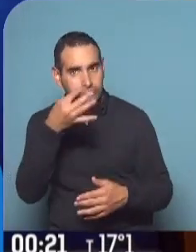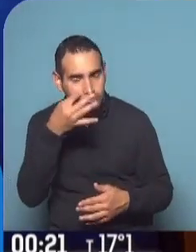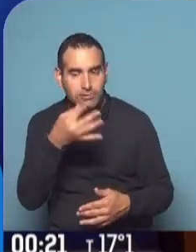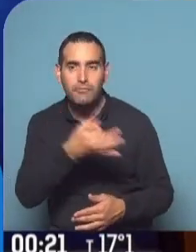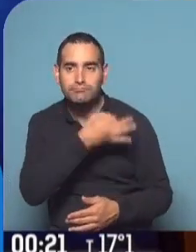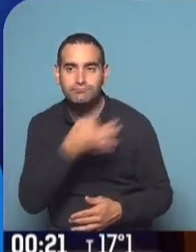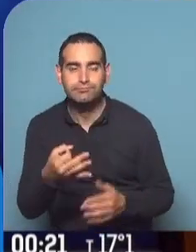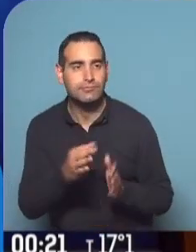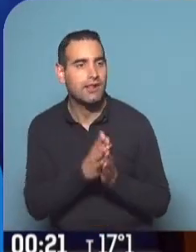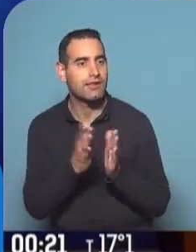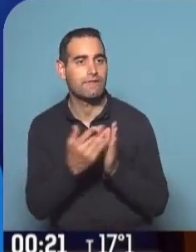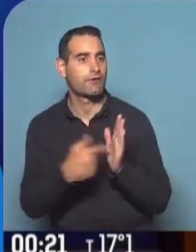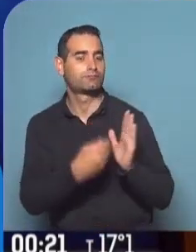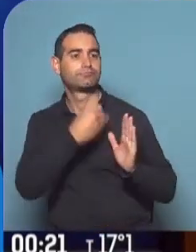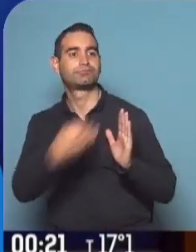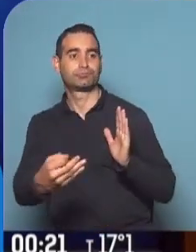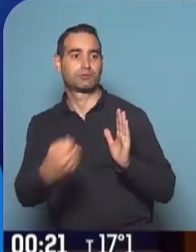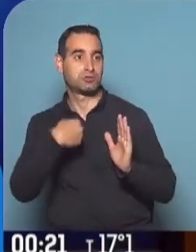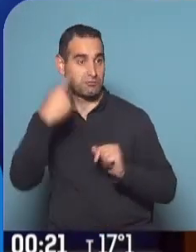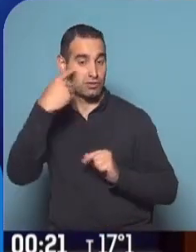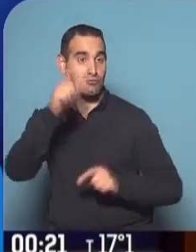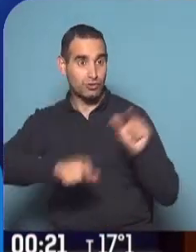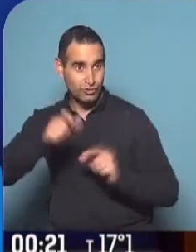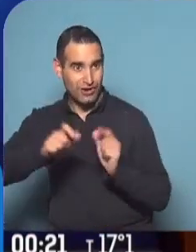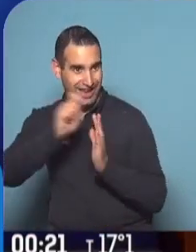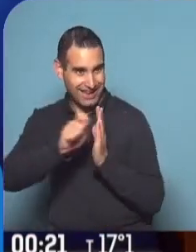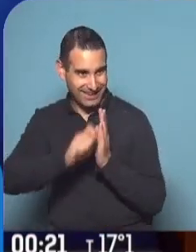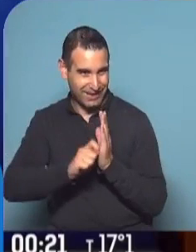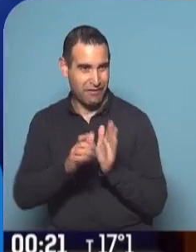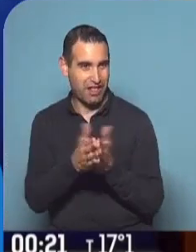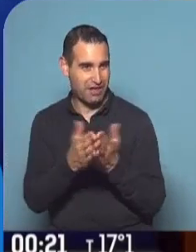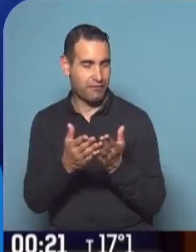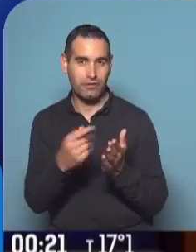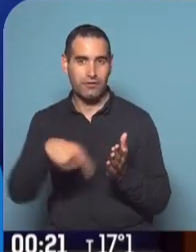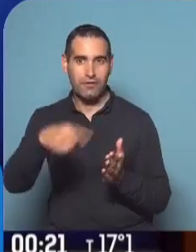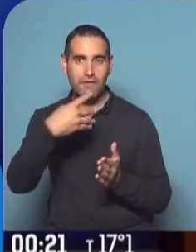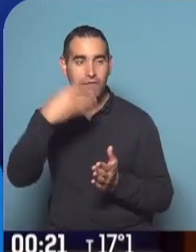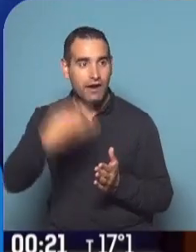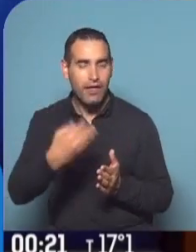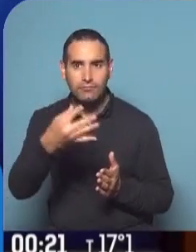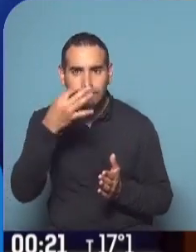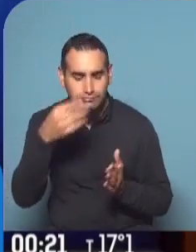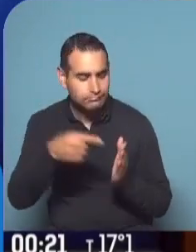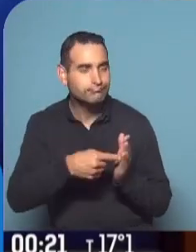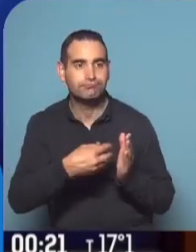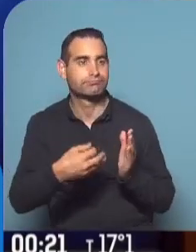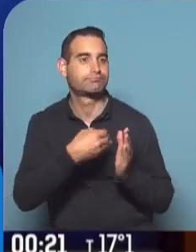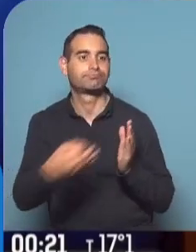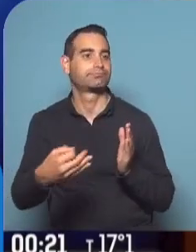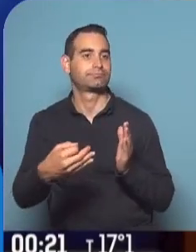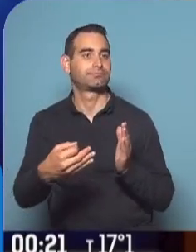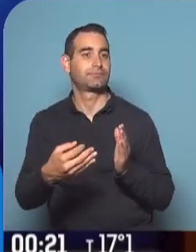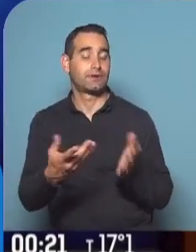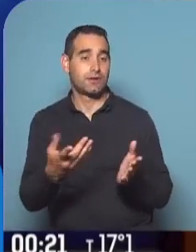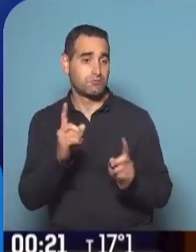es más yo creo que los escritores en este país estamos condenados a que nos plagio la realidad efectivamente la novela tal como lo